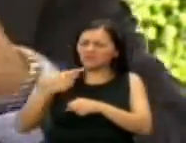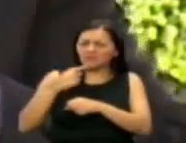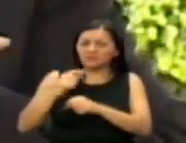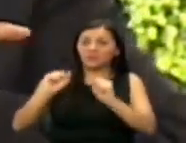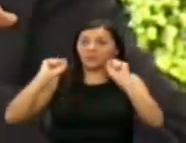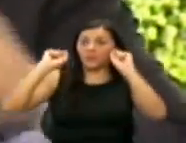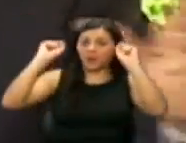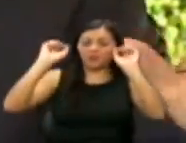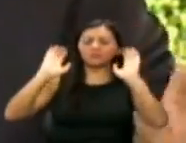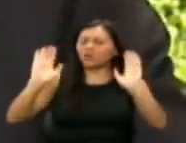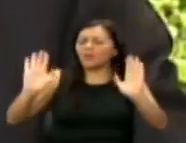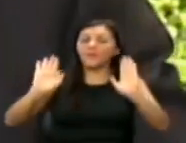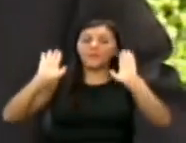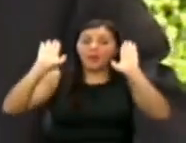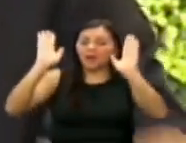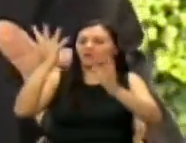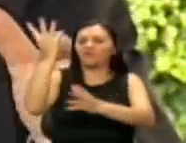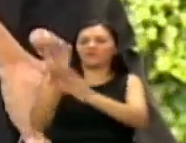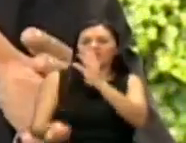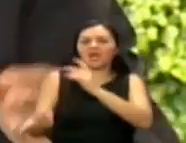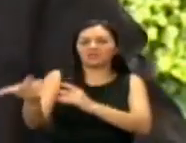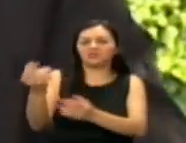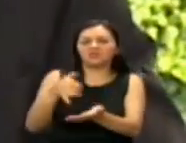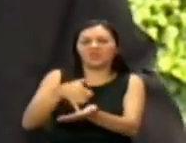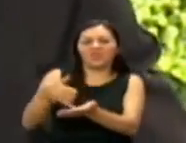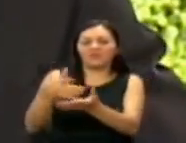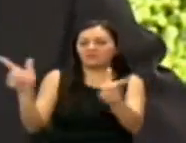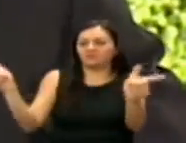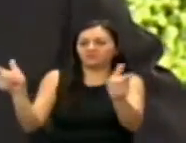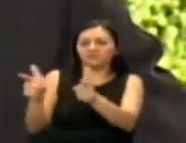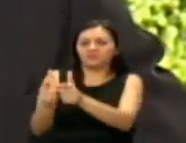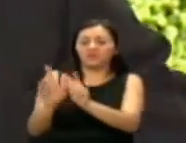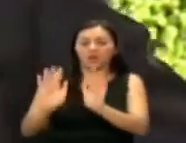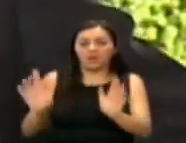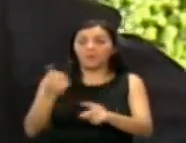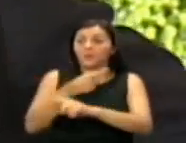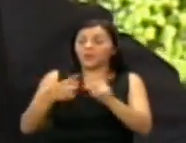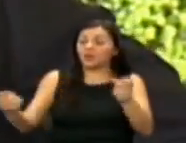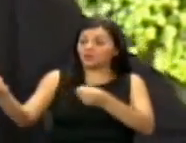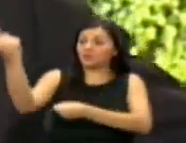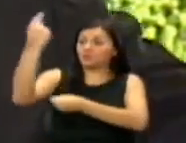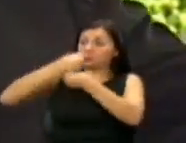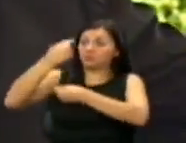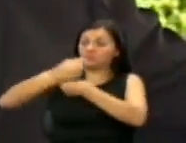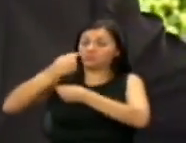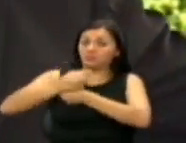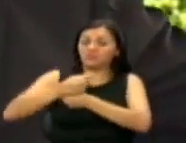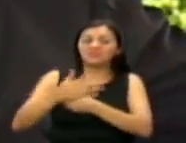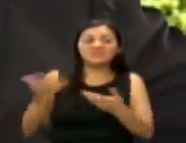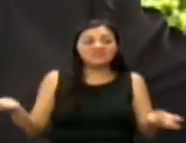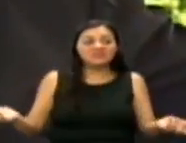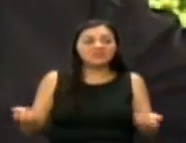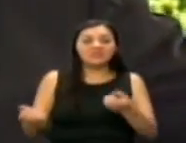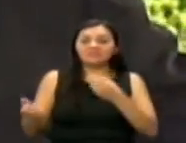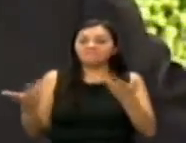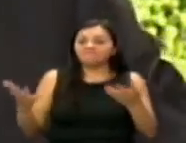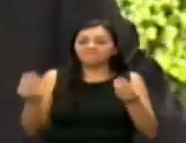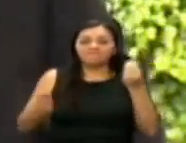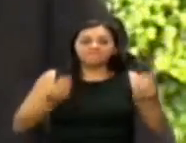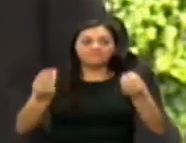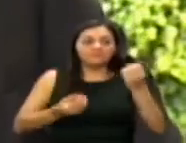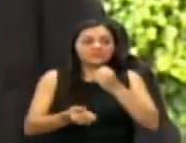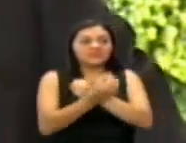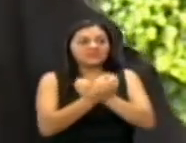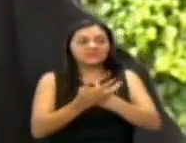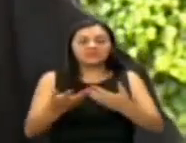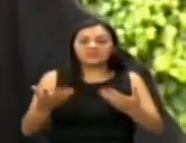paro fue un fracaso total, creo que es innegable. Pero entonces, ¿a qué recurre? Si no haces lo que te digo, como nadie nos hace caso, como no pudimos paralizar ni una tienda, si